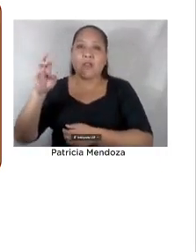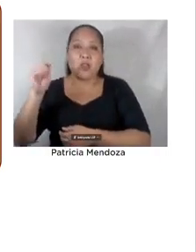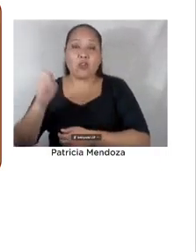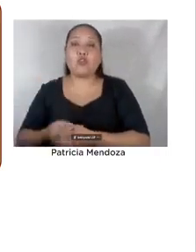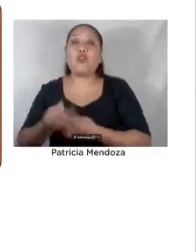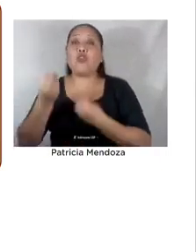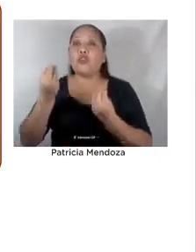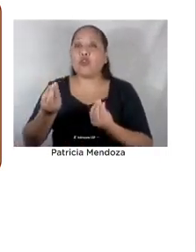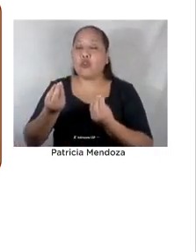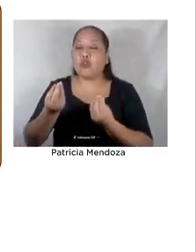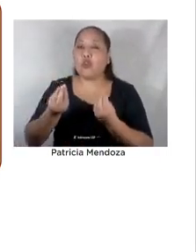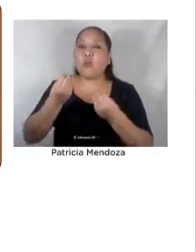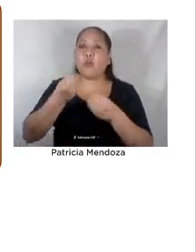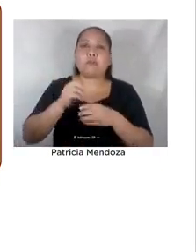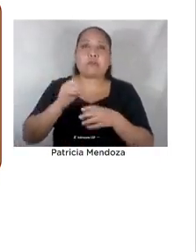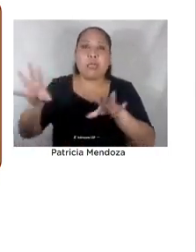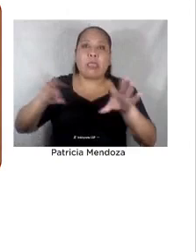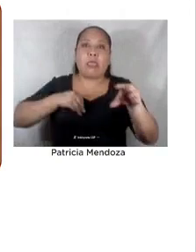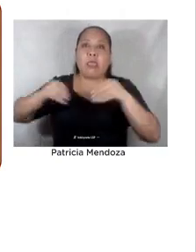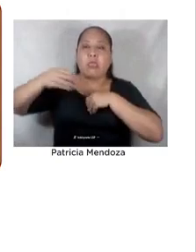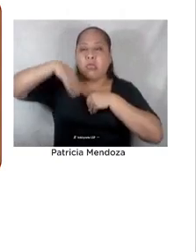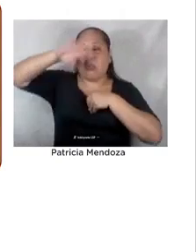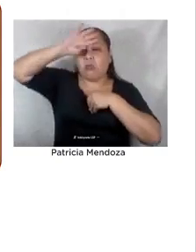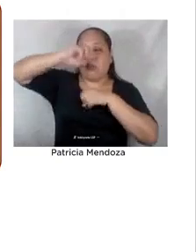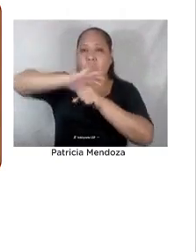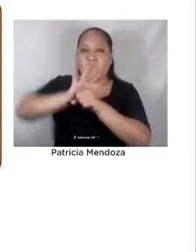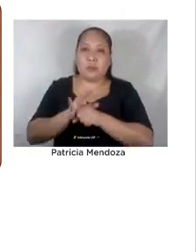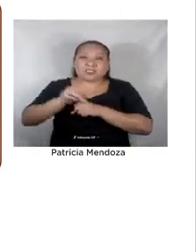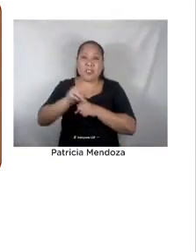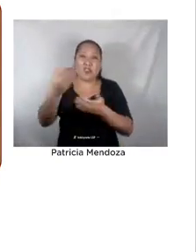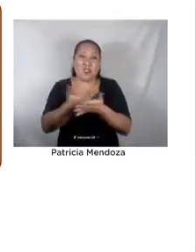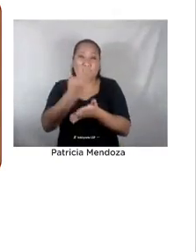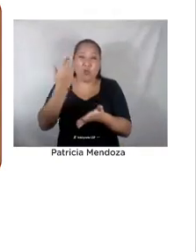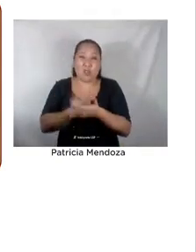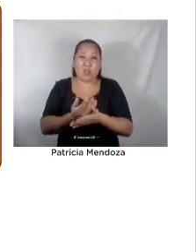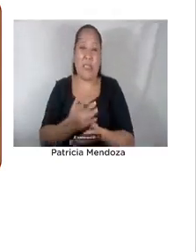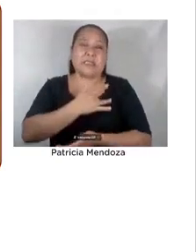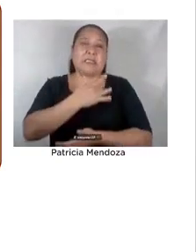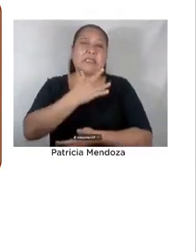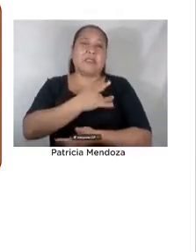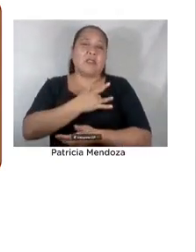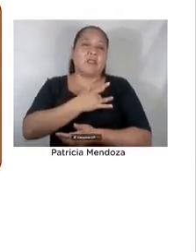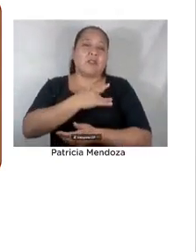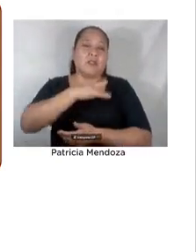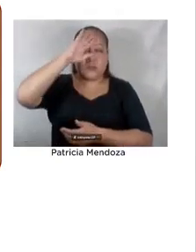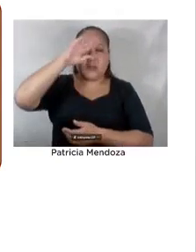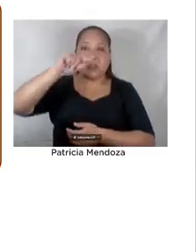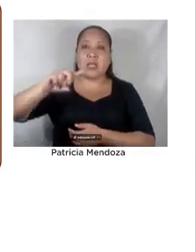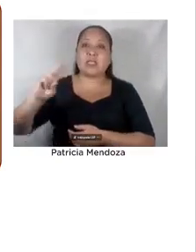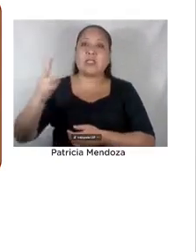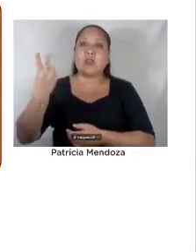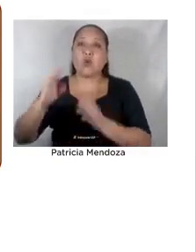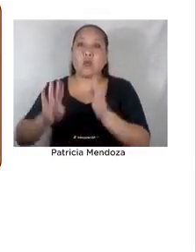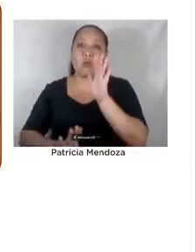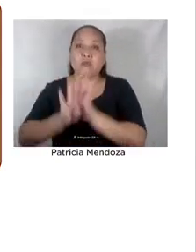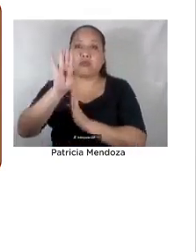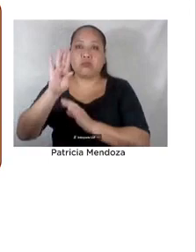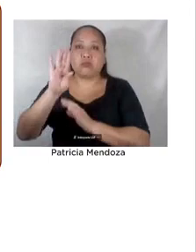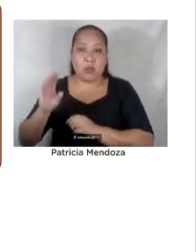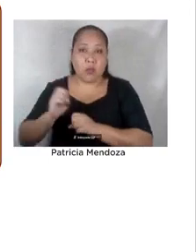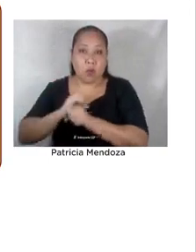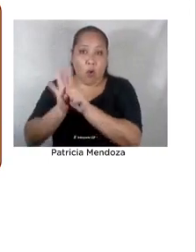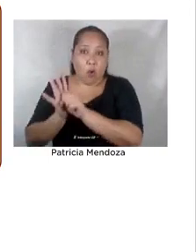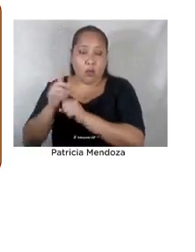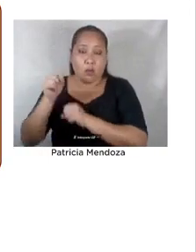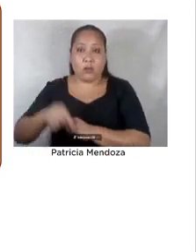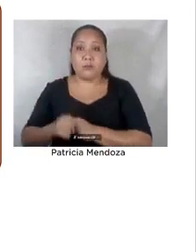transmite el virus y estos nuevos síntomas que se han dado en esta segunda ola. Vamos a ingresar ahora al cuarto